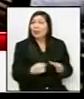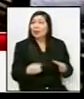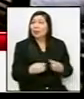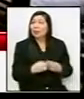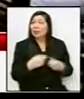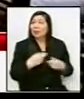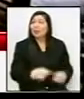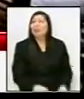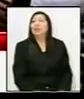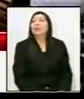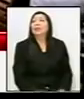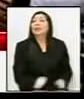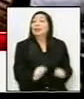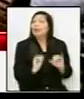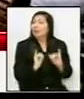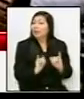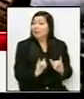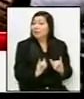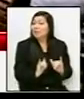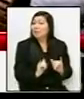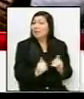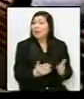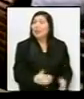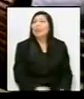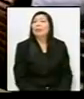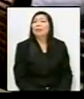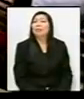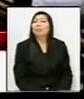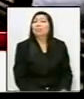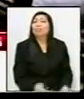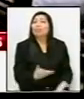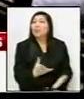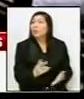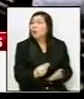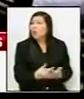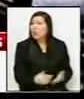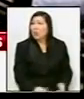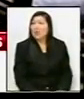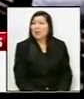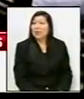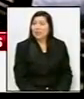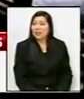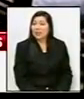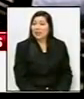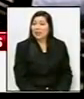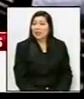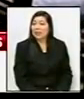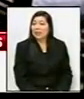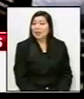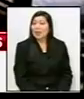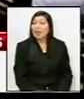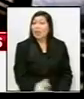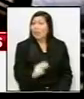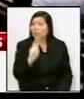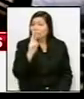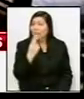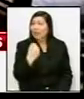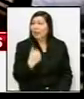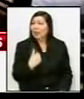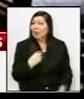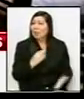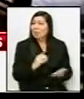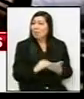se pronuncie si mantenemos la figura de este supuesto que no existe ya. Y no confundir, lo tengo